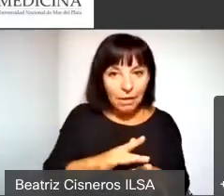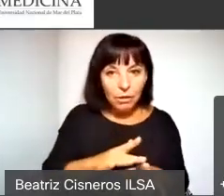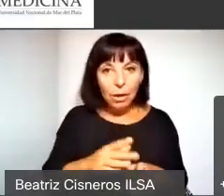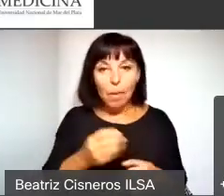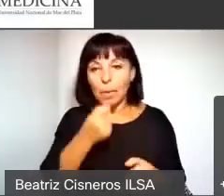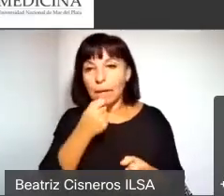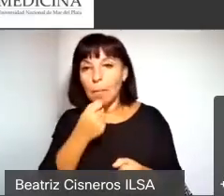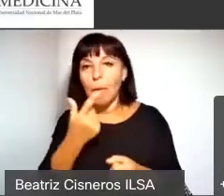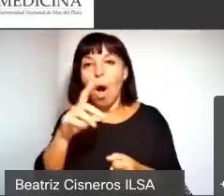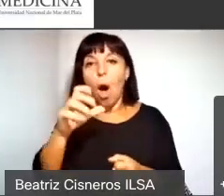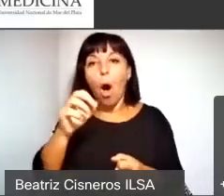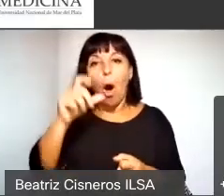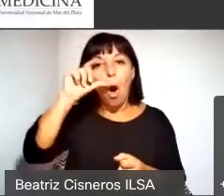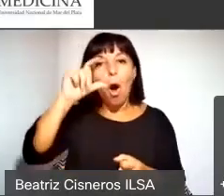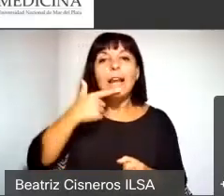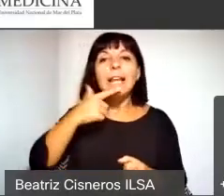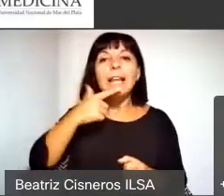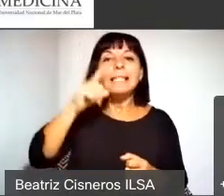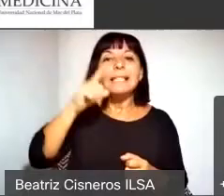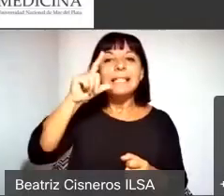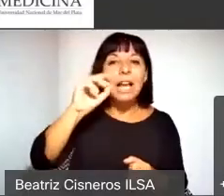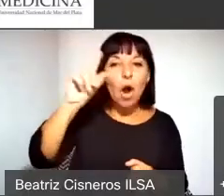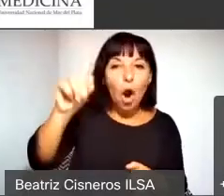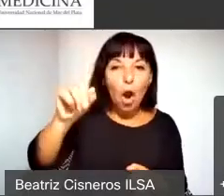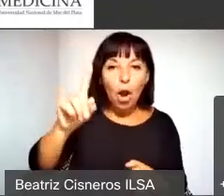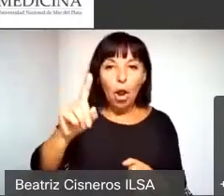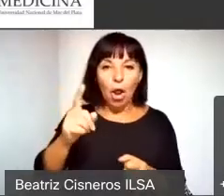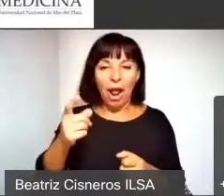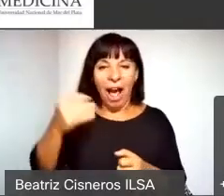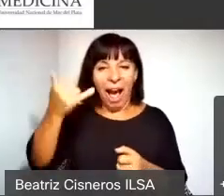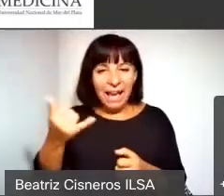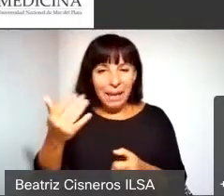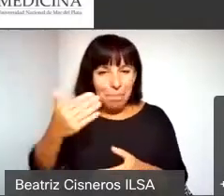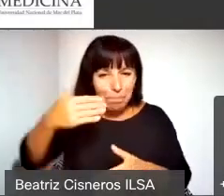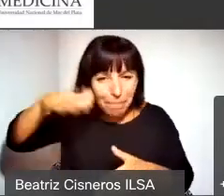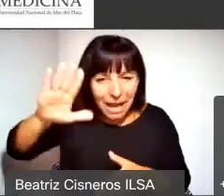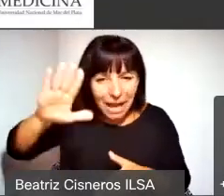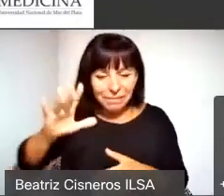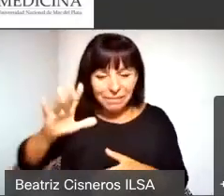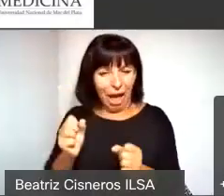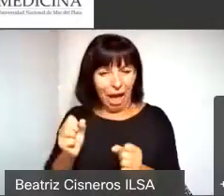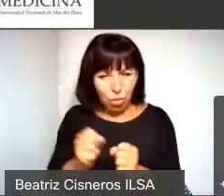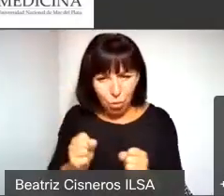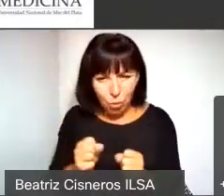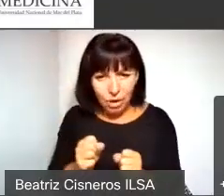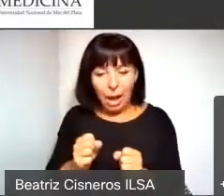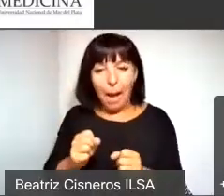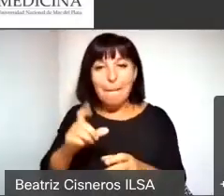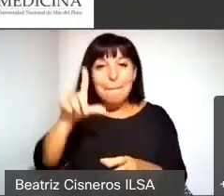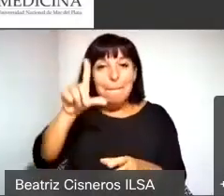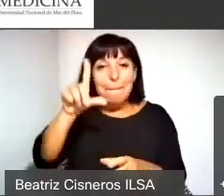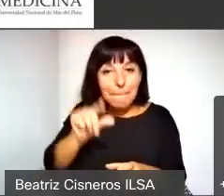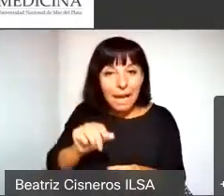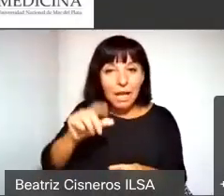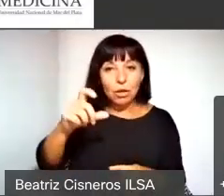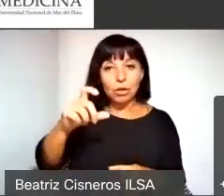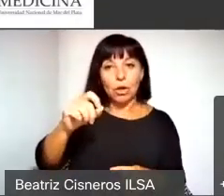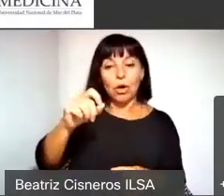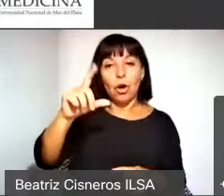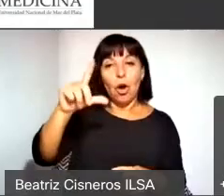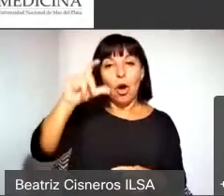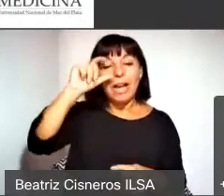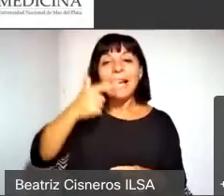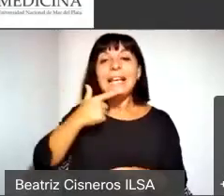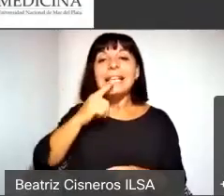una membrana plasmática, más rígida va a ser. Esa va a ser la relación. Cuanto menos colesterol tenga, más fluida va a ser y más van a